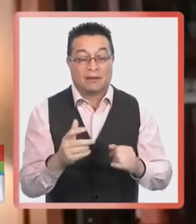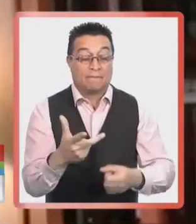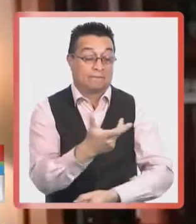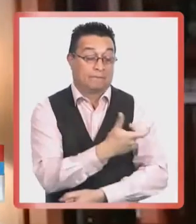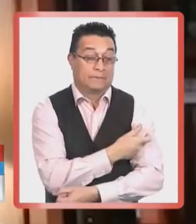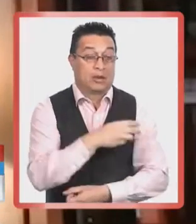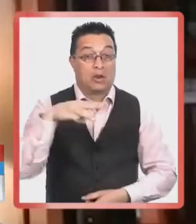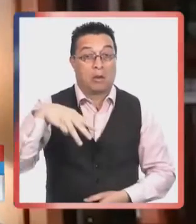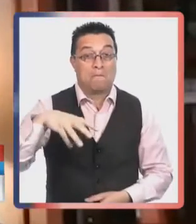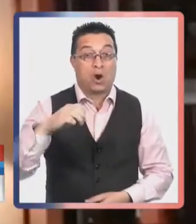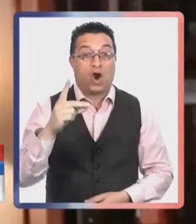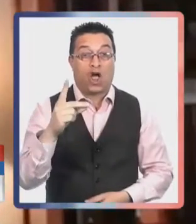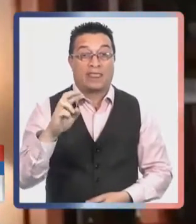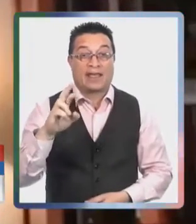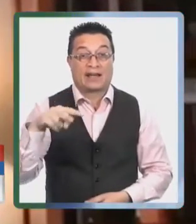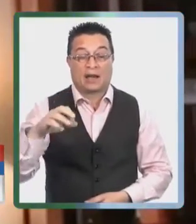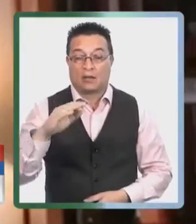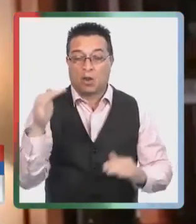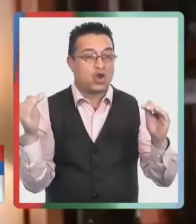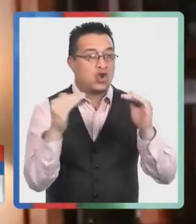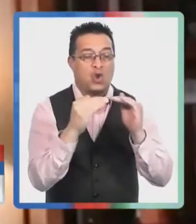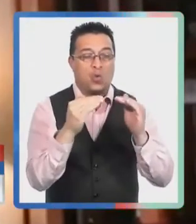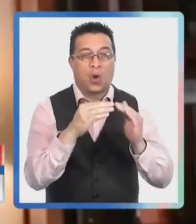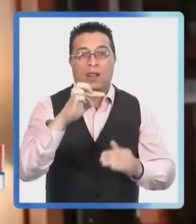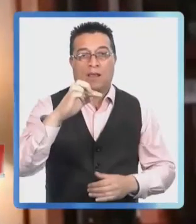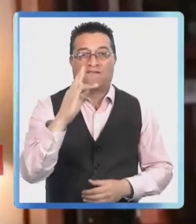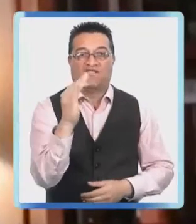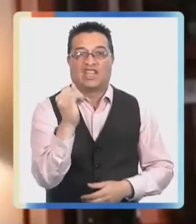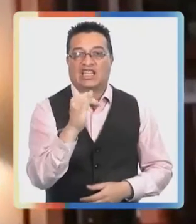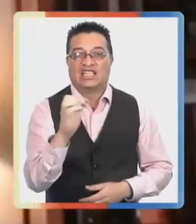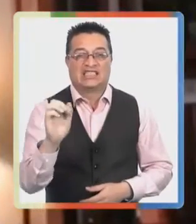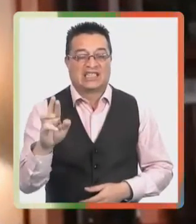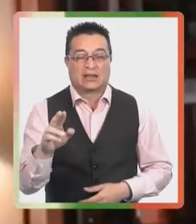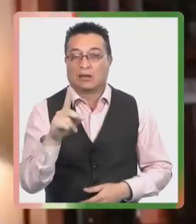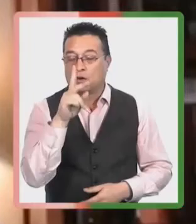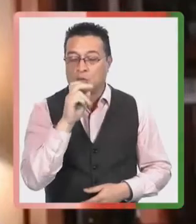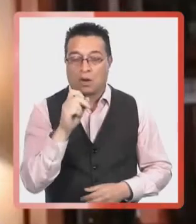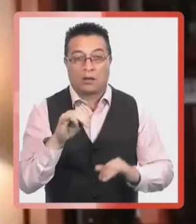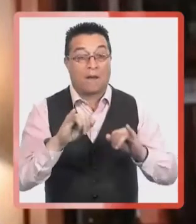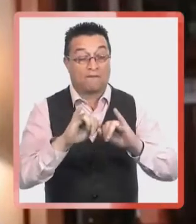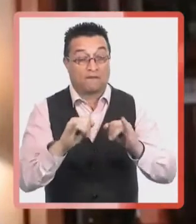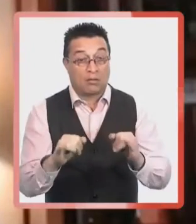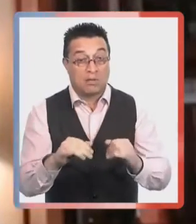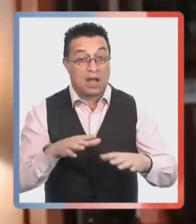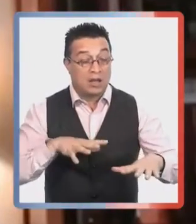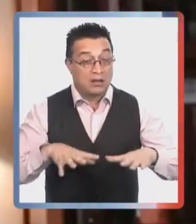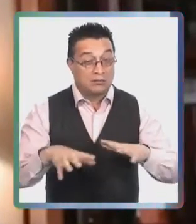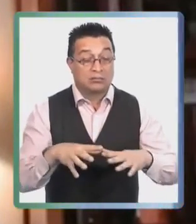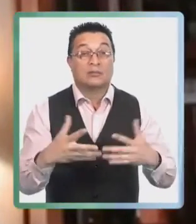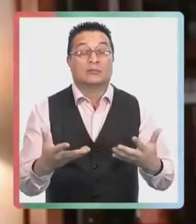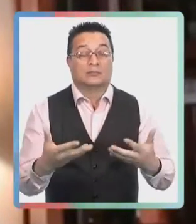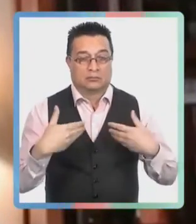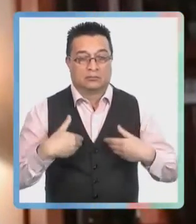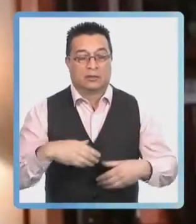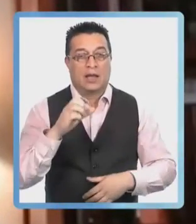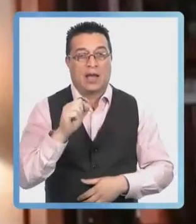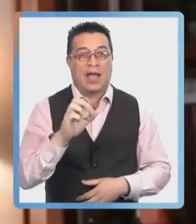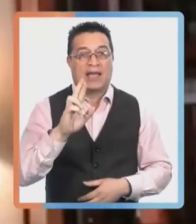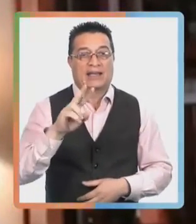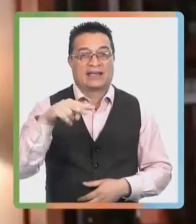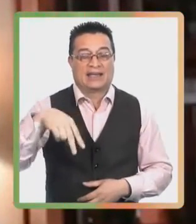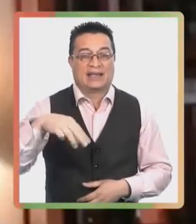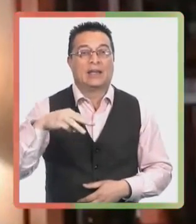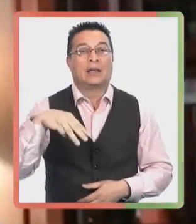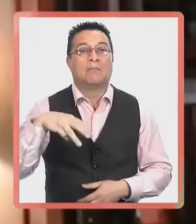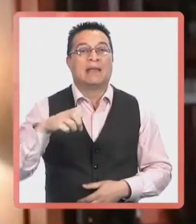porque la vacuna Moderna es igual a la vacuna Pfizer, es decir, su método de acción es a través del